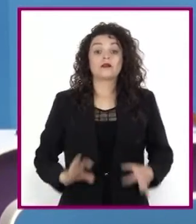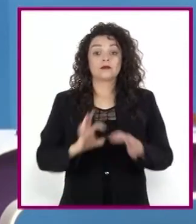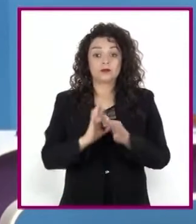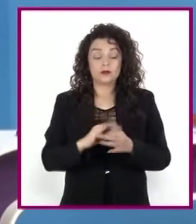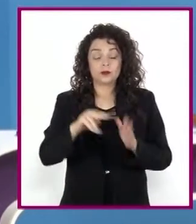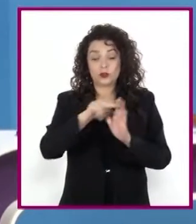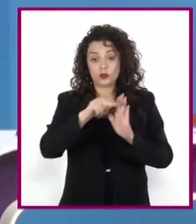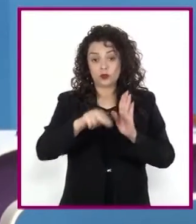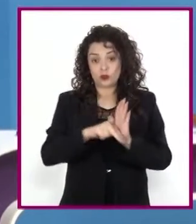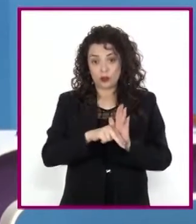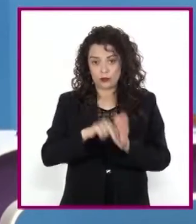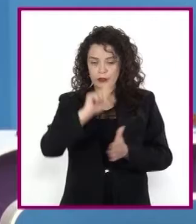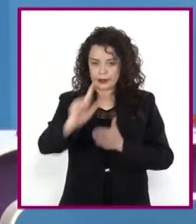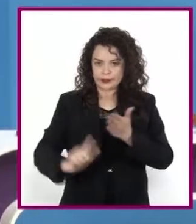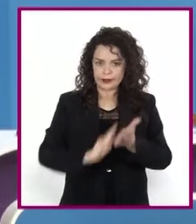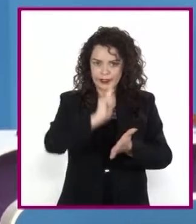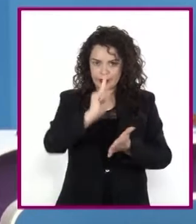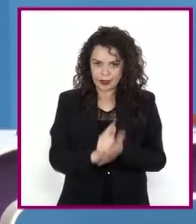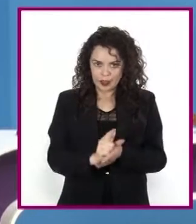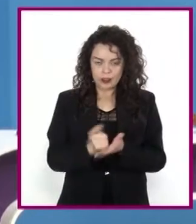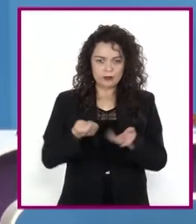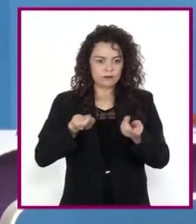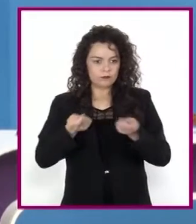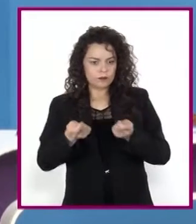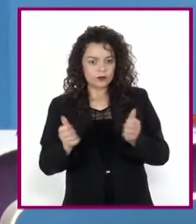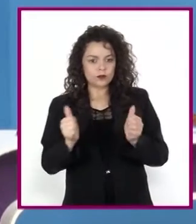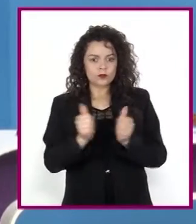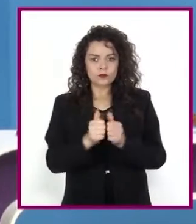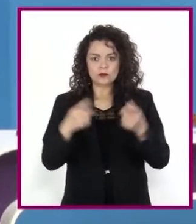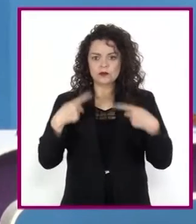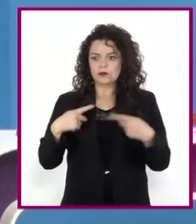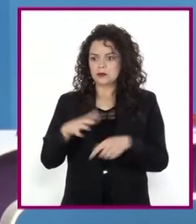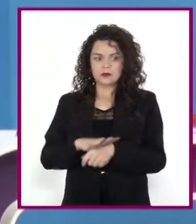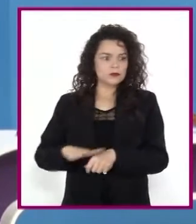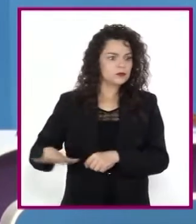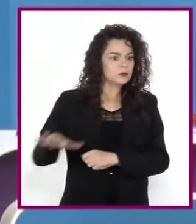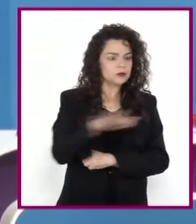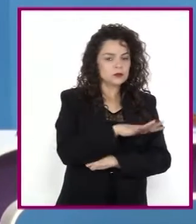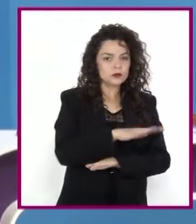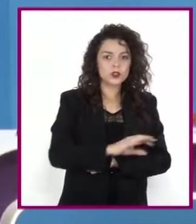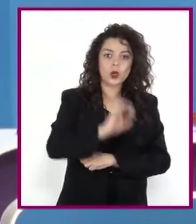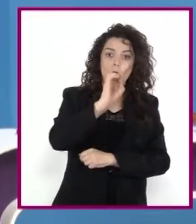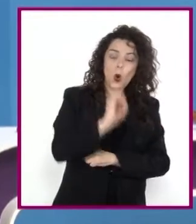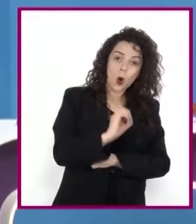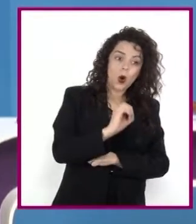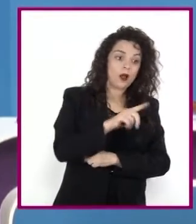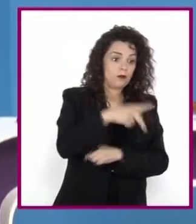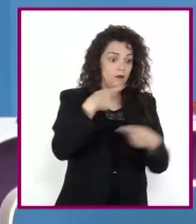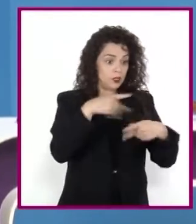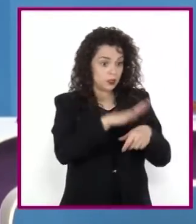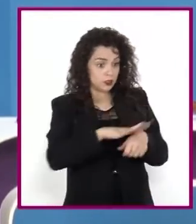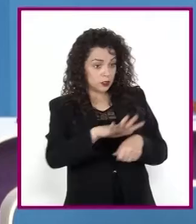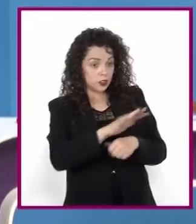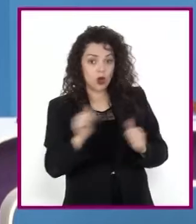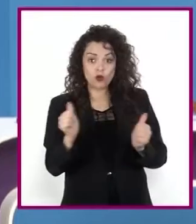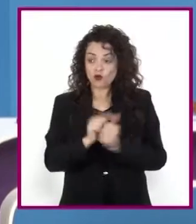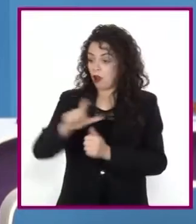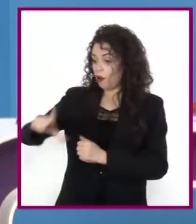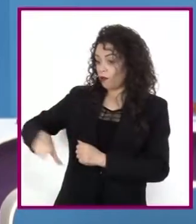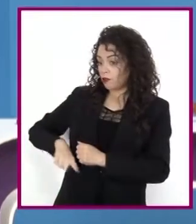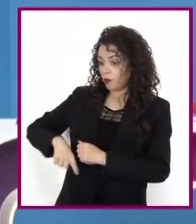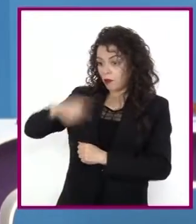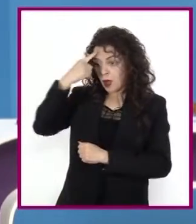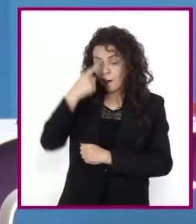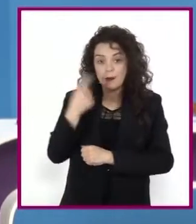leyes, que regulan las relaciones entre particulares o entre particulares y el gobierno, para que las relaciones